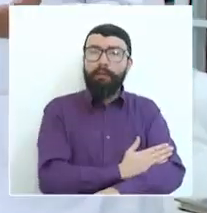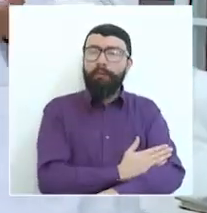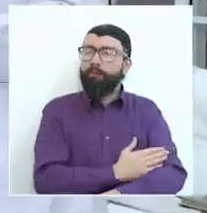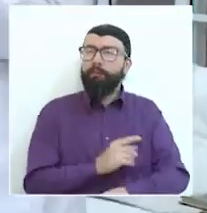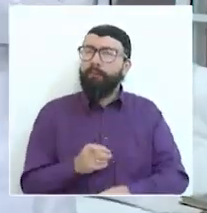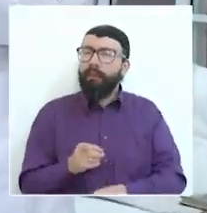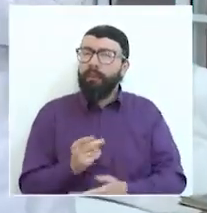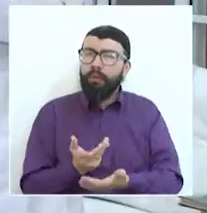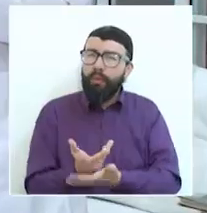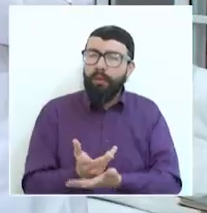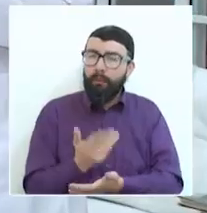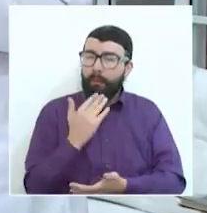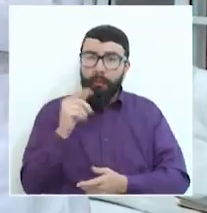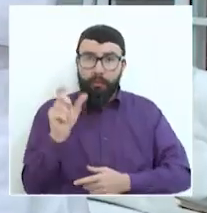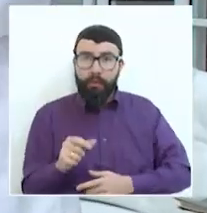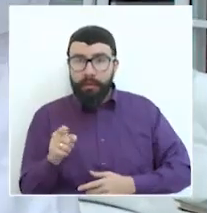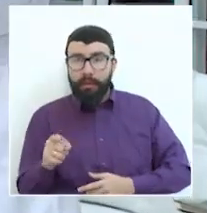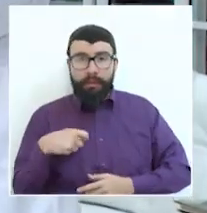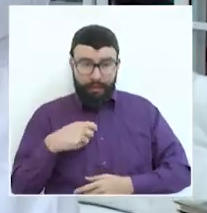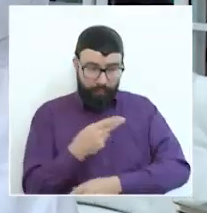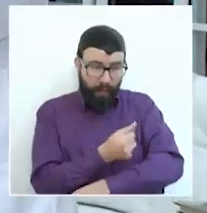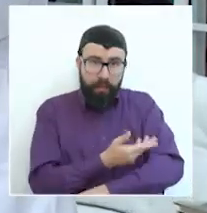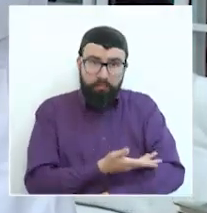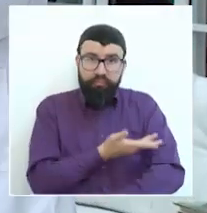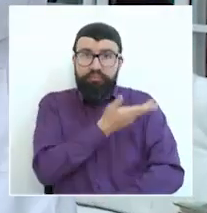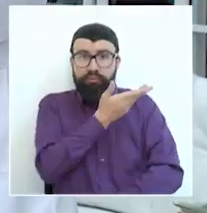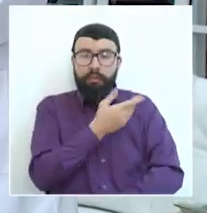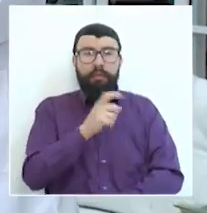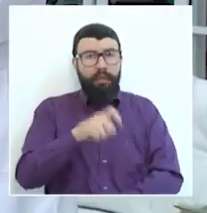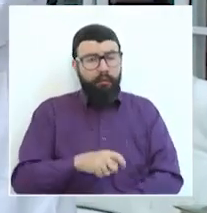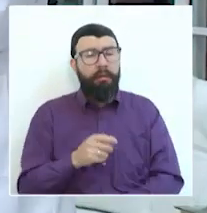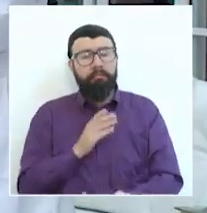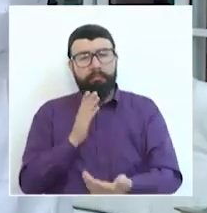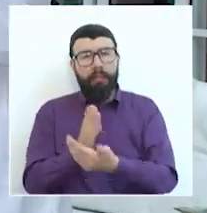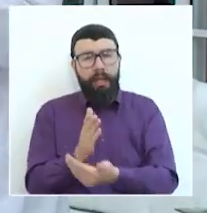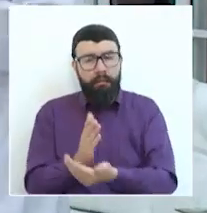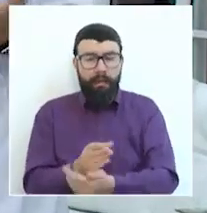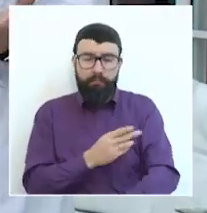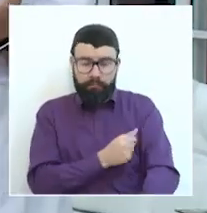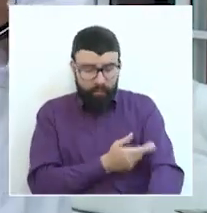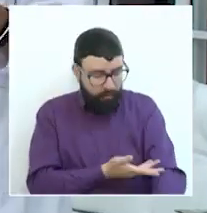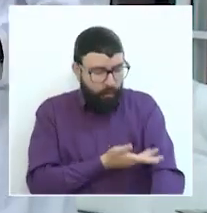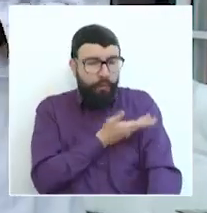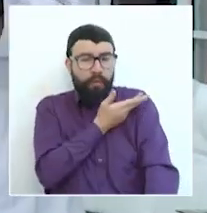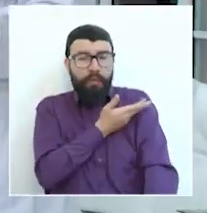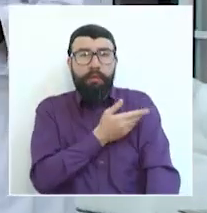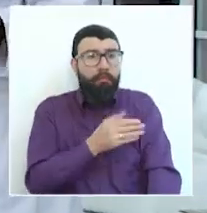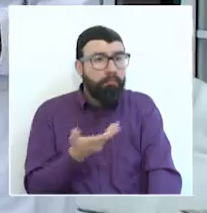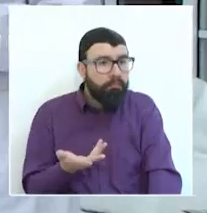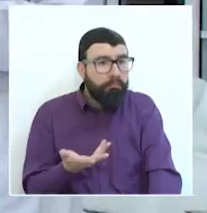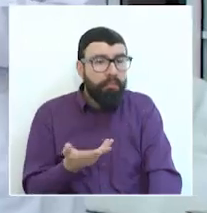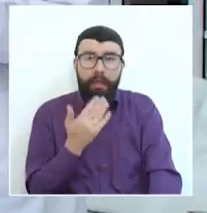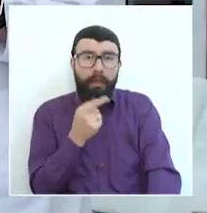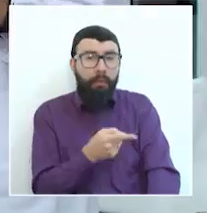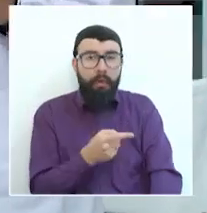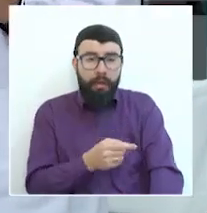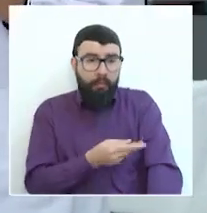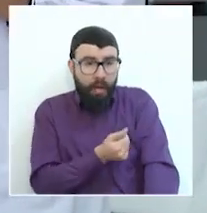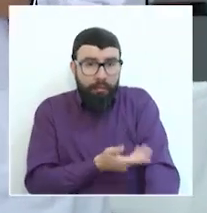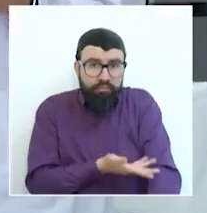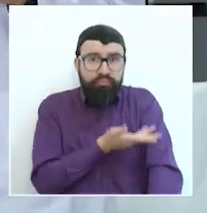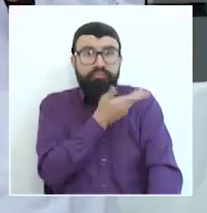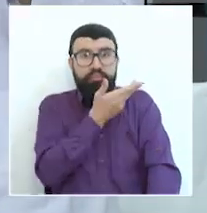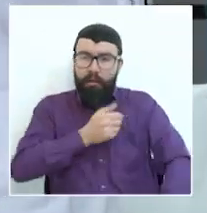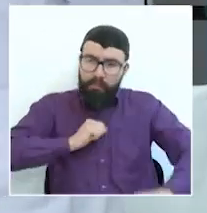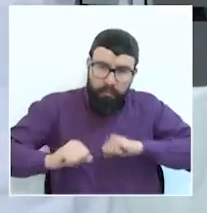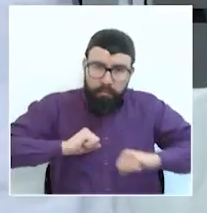siempre, si es una persona con hipertensión, pues tómese la presión arterial, porque si tiene la presión alta y comenzamos a hacer ejercicio, la